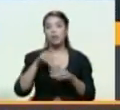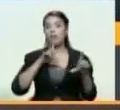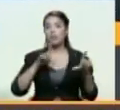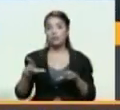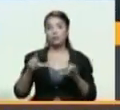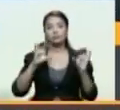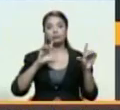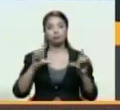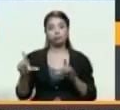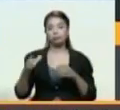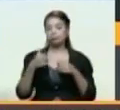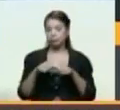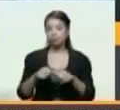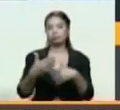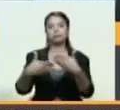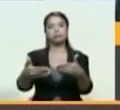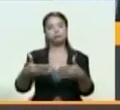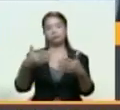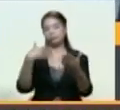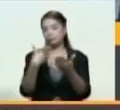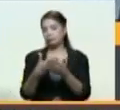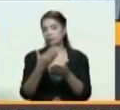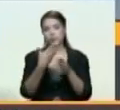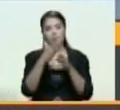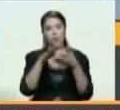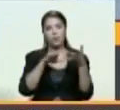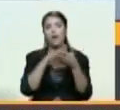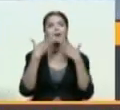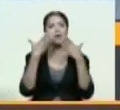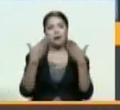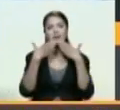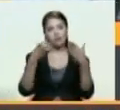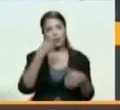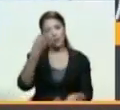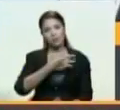fijado y que seguirá su marcha, pase lo que pase. Muchas gracias. Muy buenas tardes.